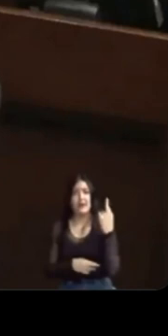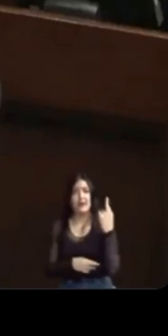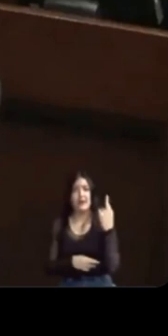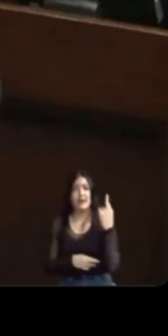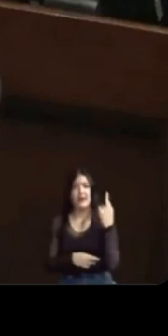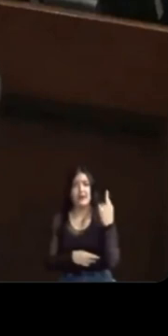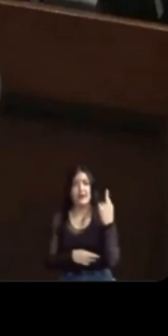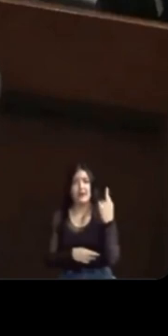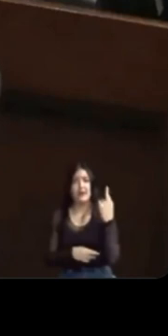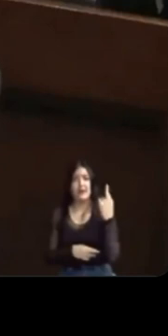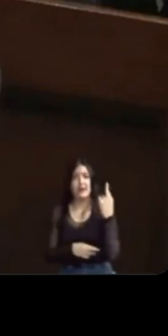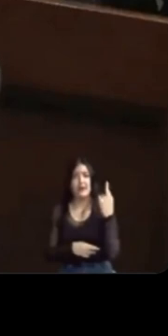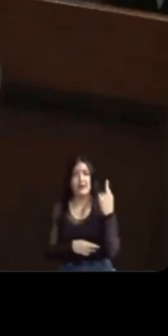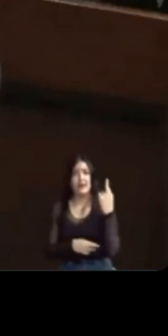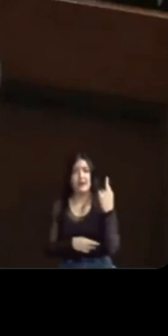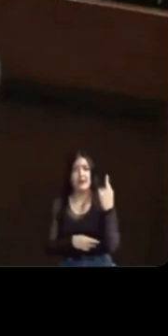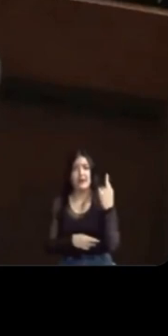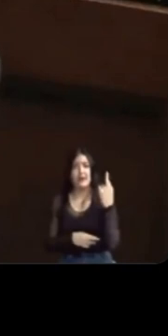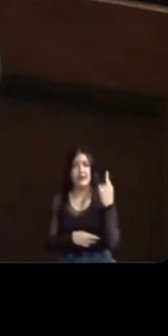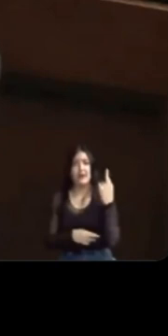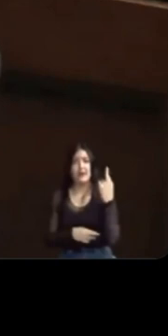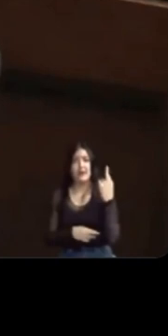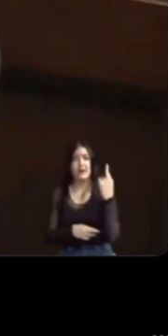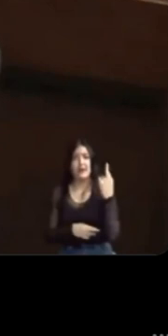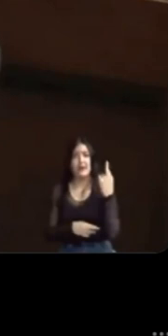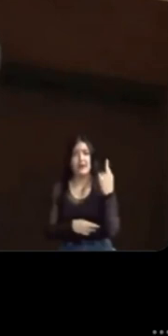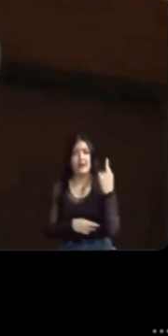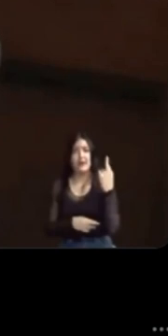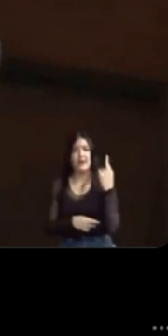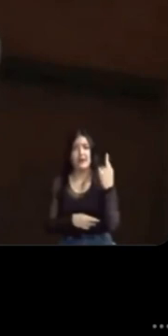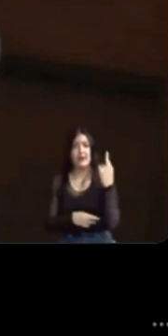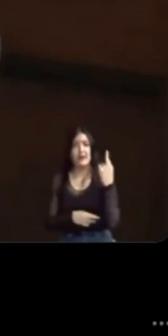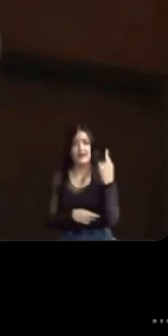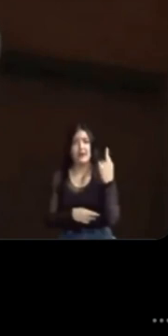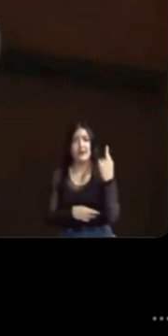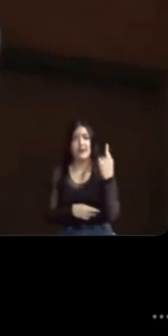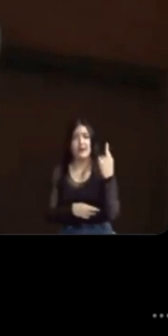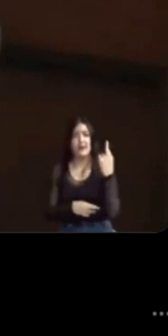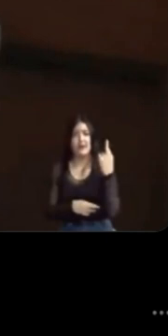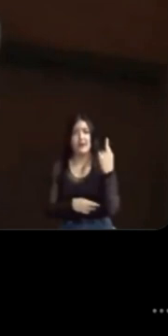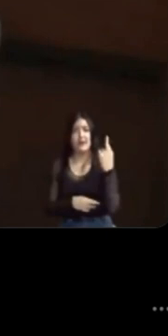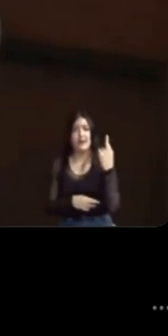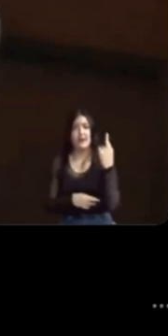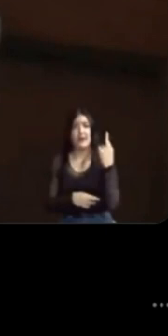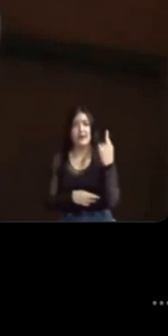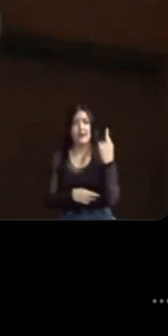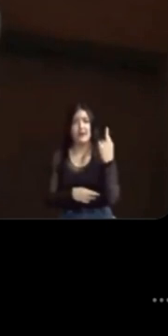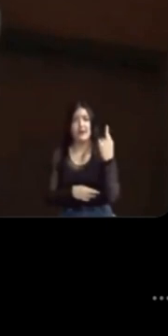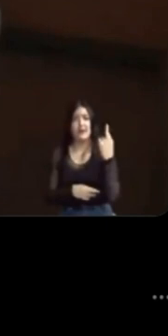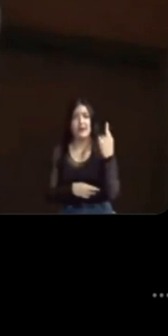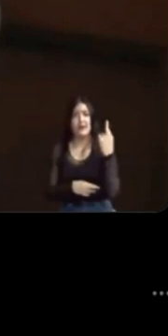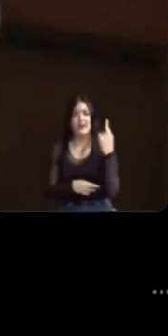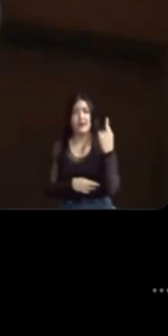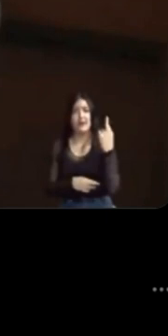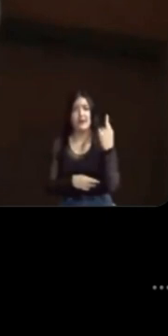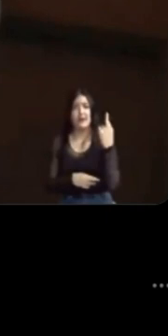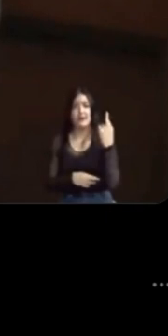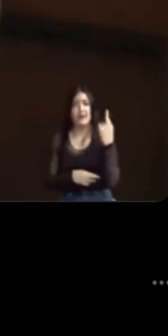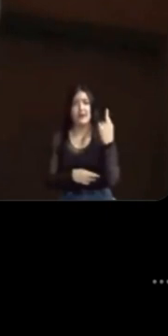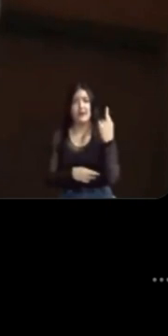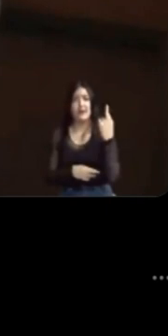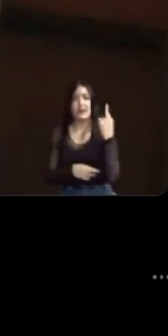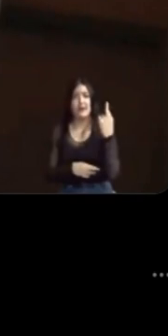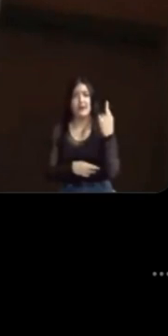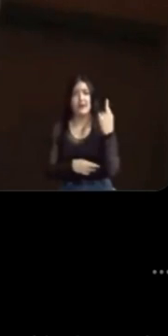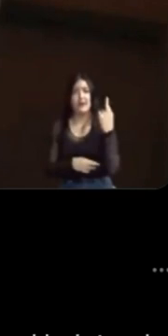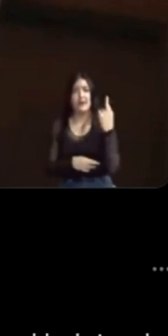y me duele profundamente la guerra en el Medio Oriente. Me duele como usted, presidente, doctor Iván Name, también con